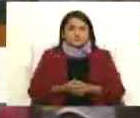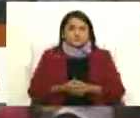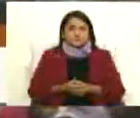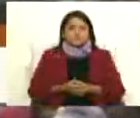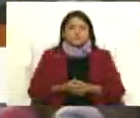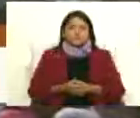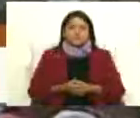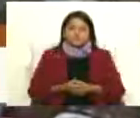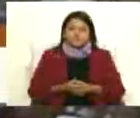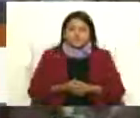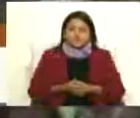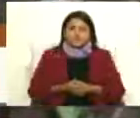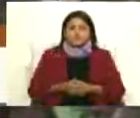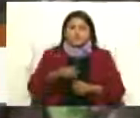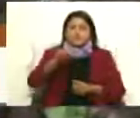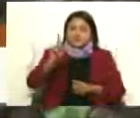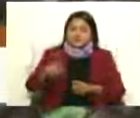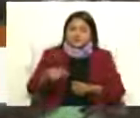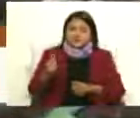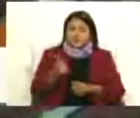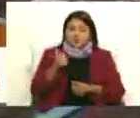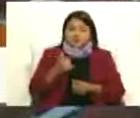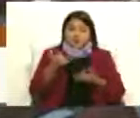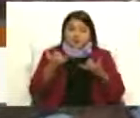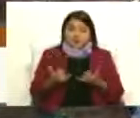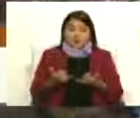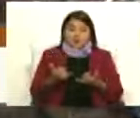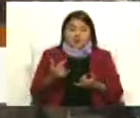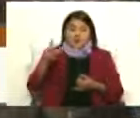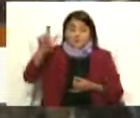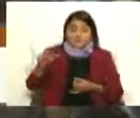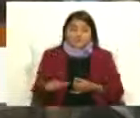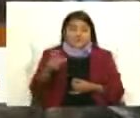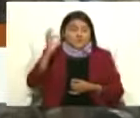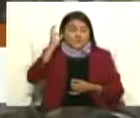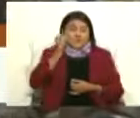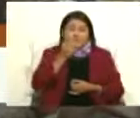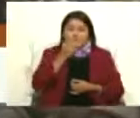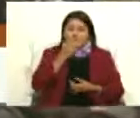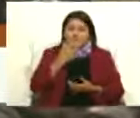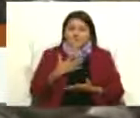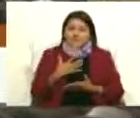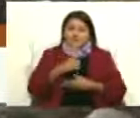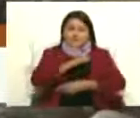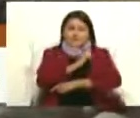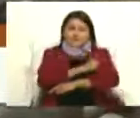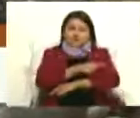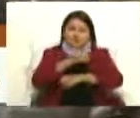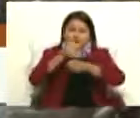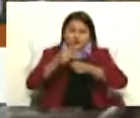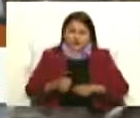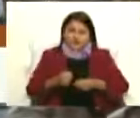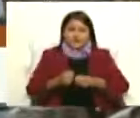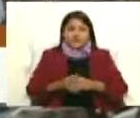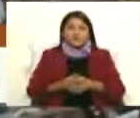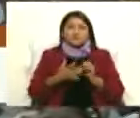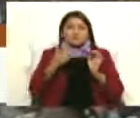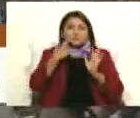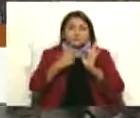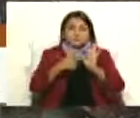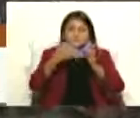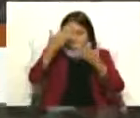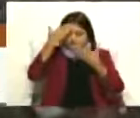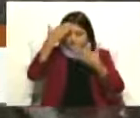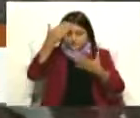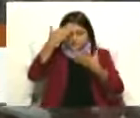Bueno, también vamos a aprovechar, hablando de mujeres hermosas y aguerridas, vamos